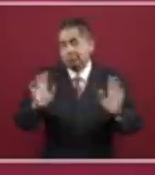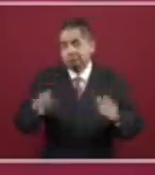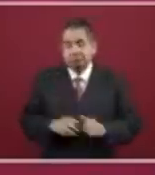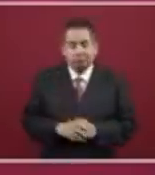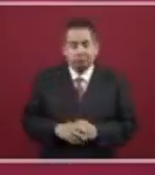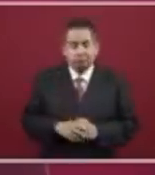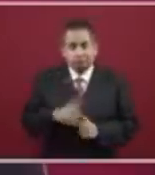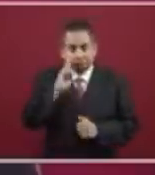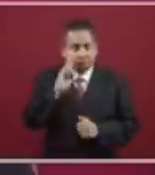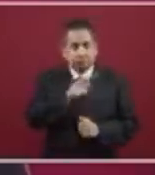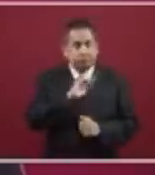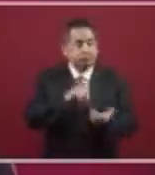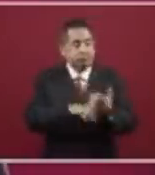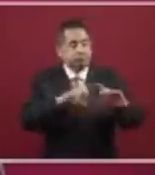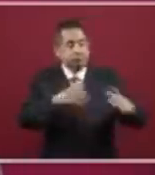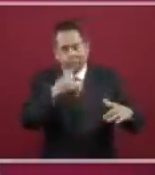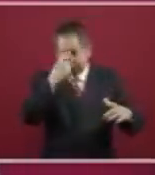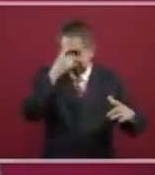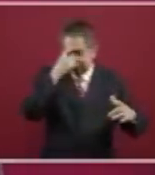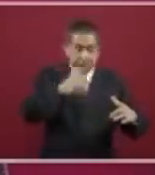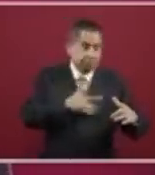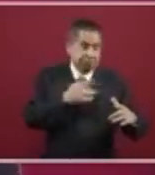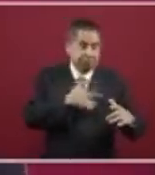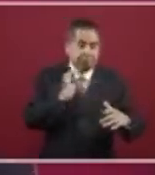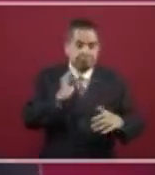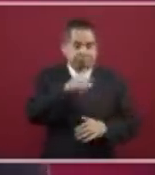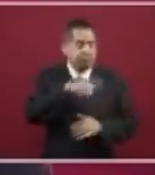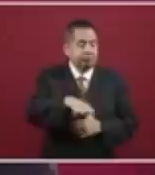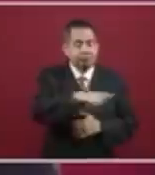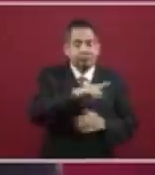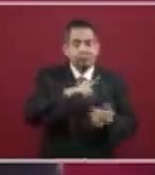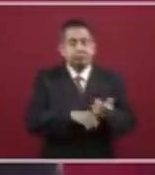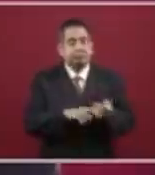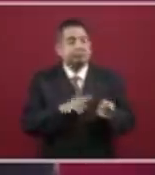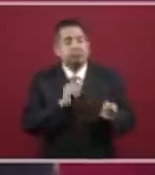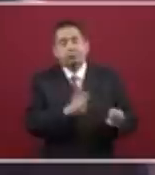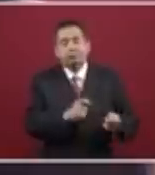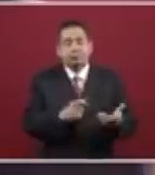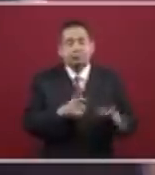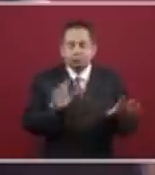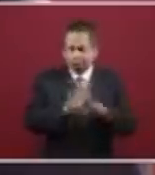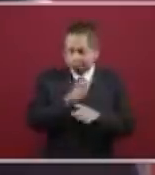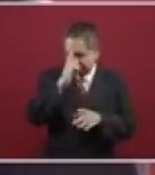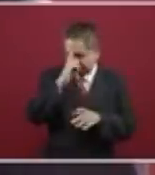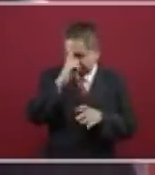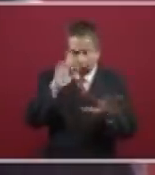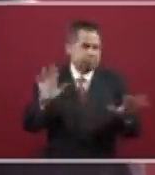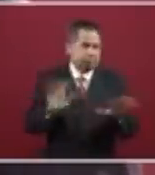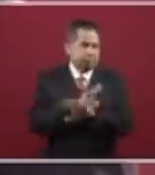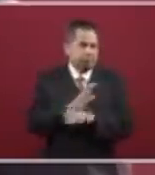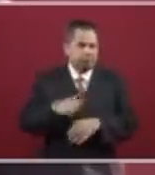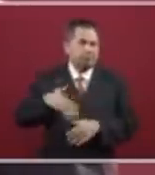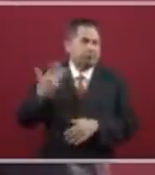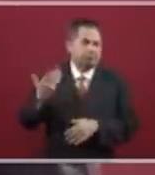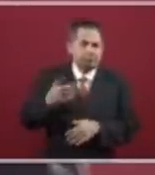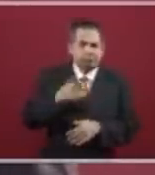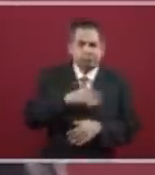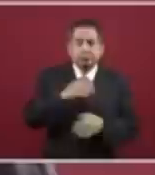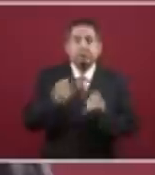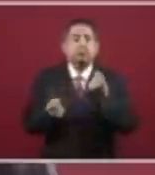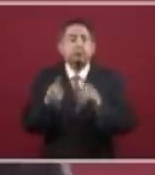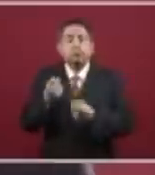Se puede dar el caso de que ellos cambien y que los que